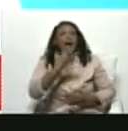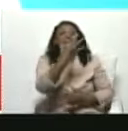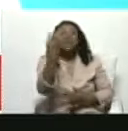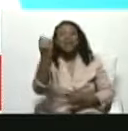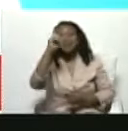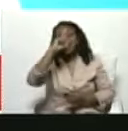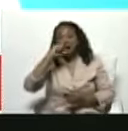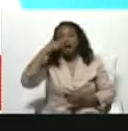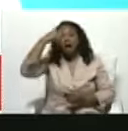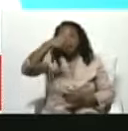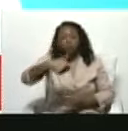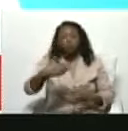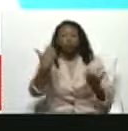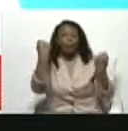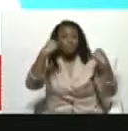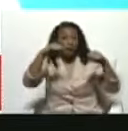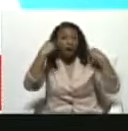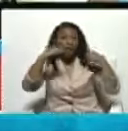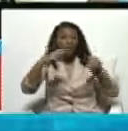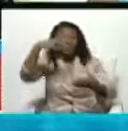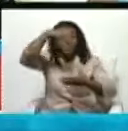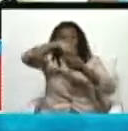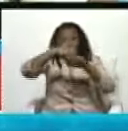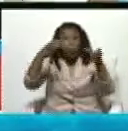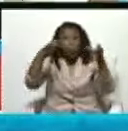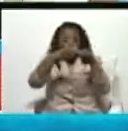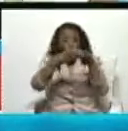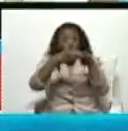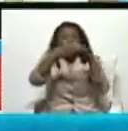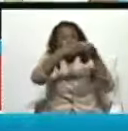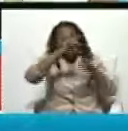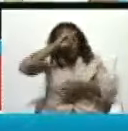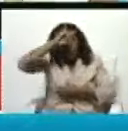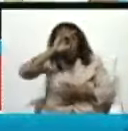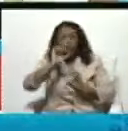años en la cofradía.